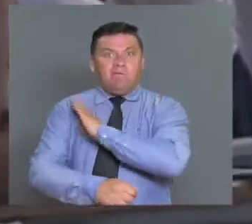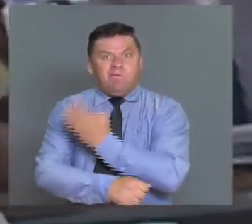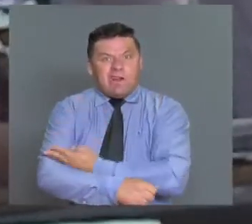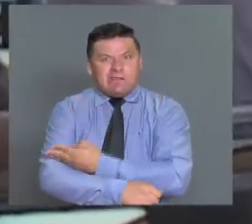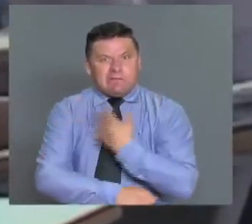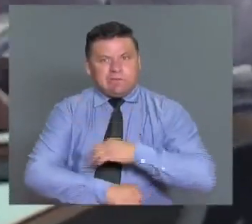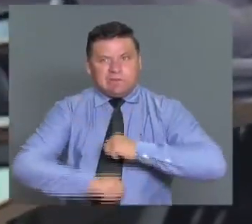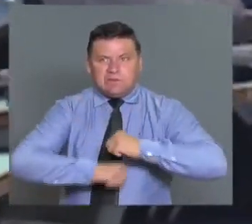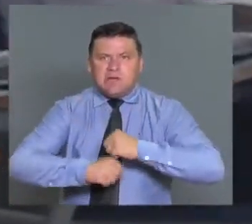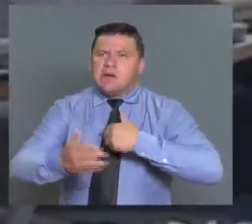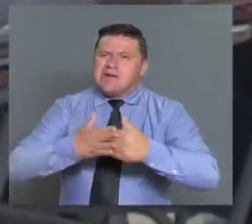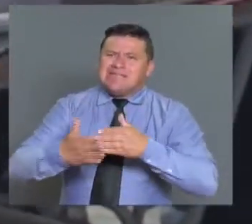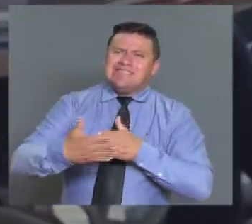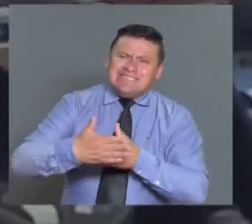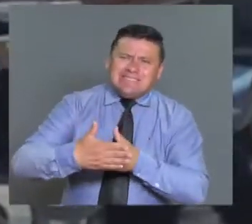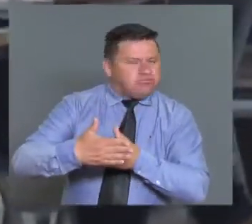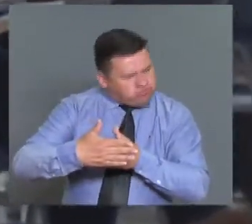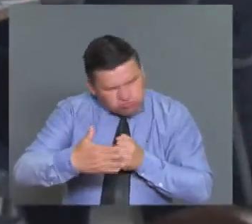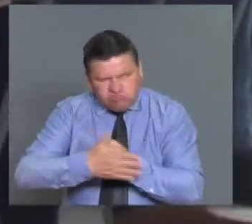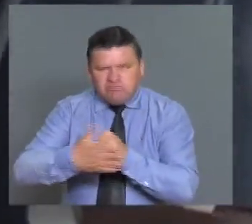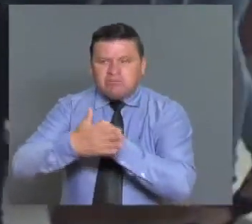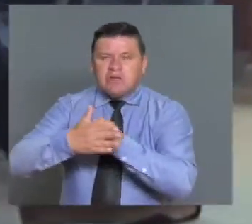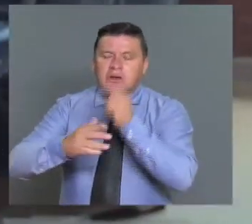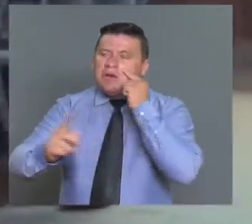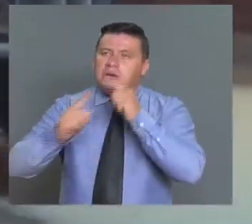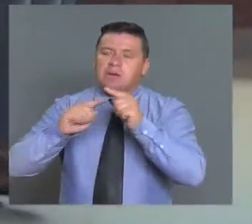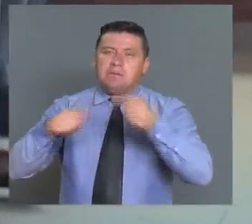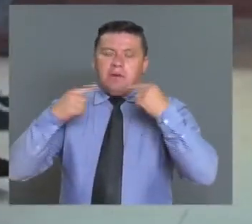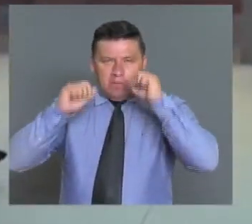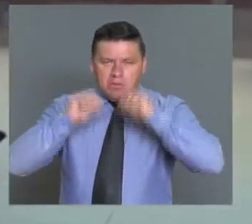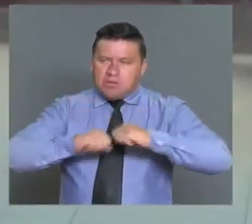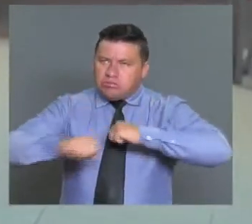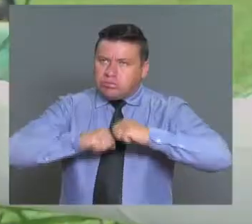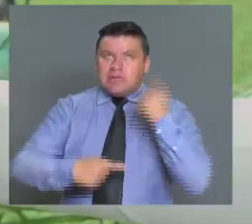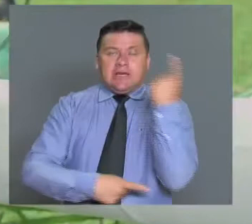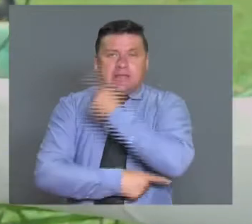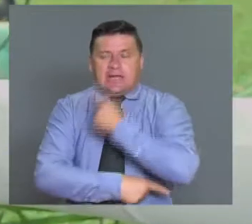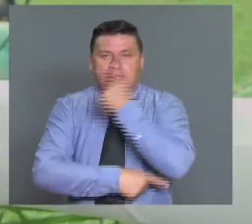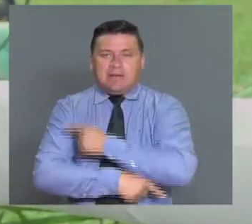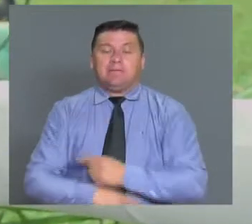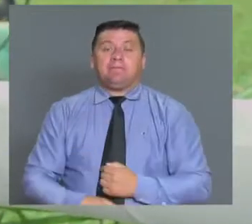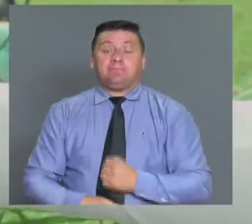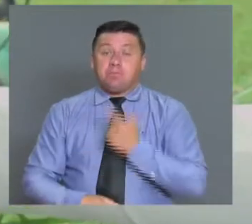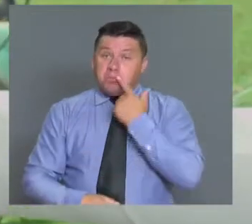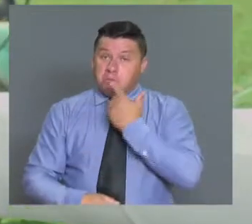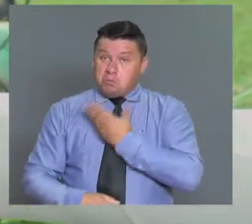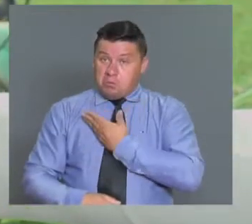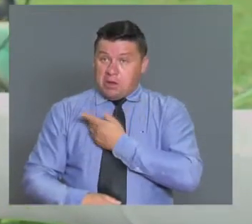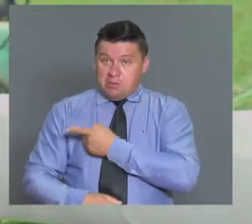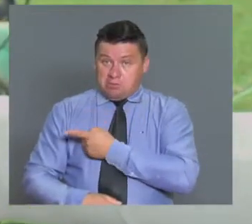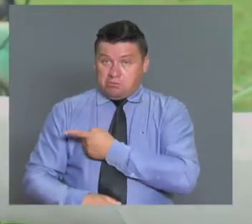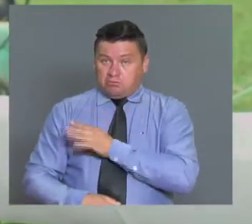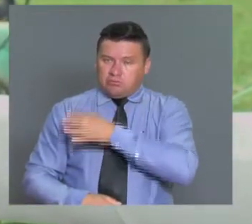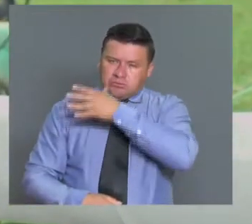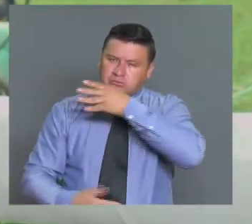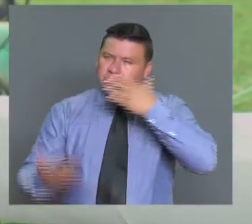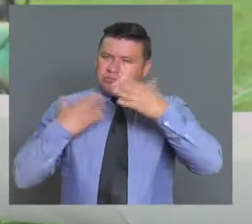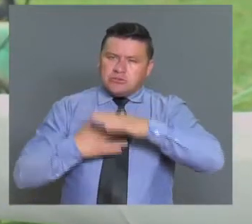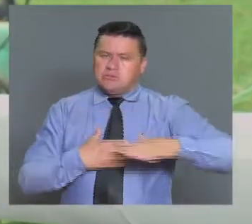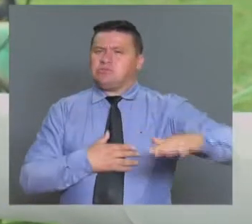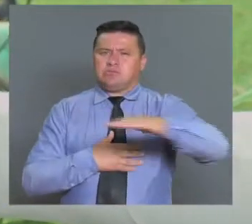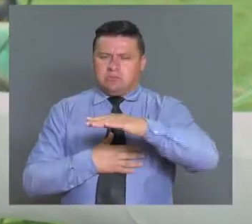sin importar las adversidades en su vida, tiene una meta clara por la cual lucha día a día. Mis padres, ellos son del campo,